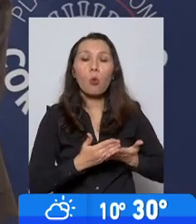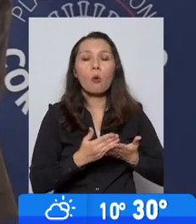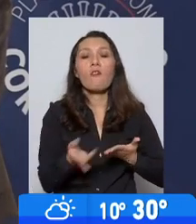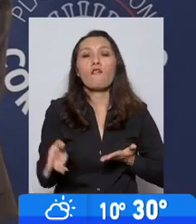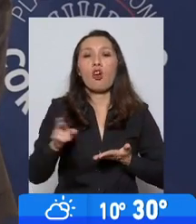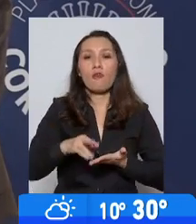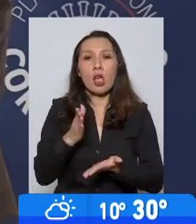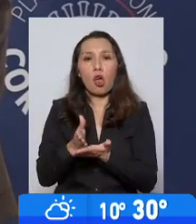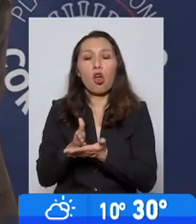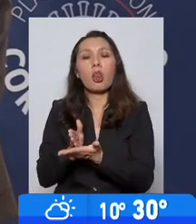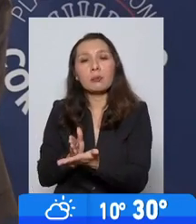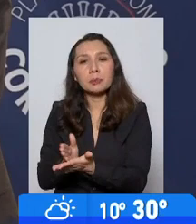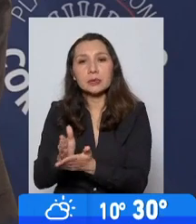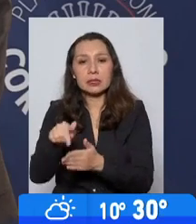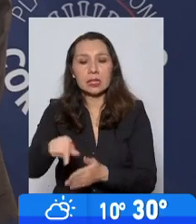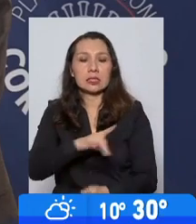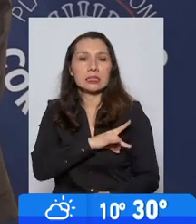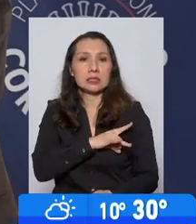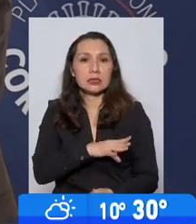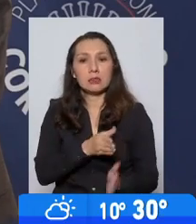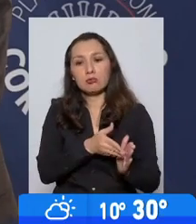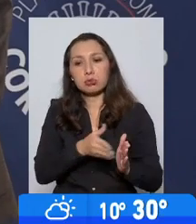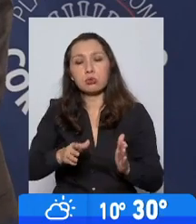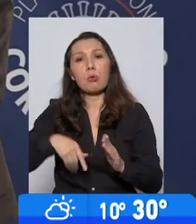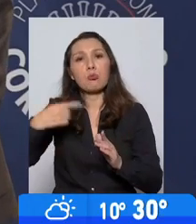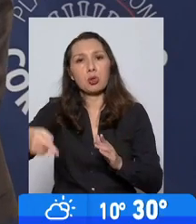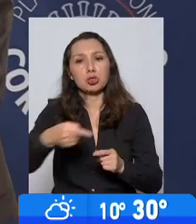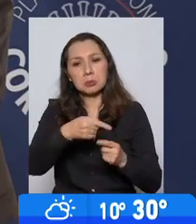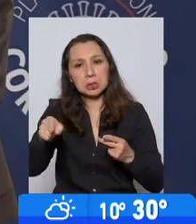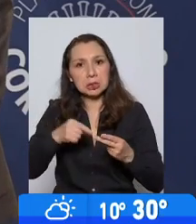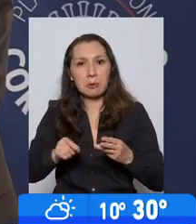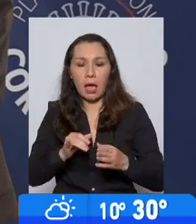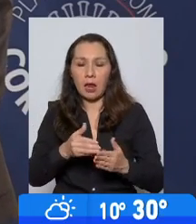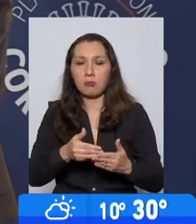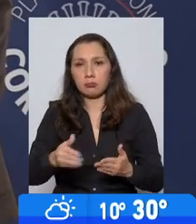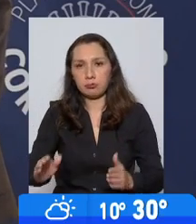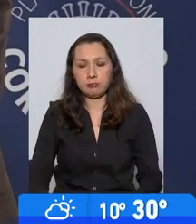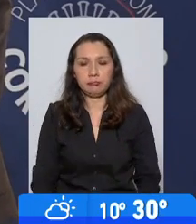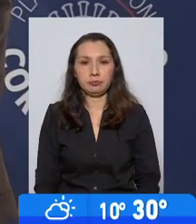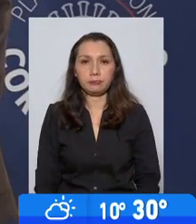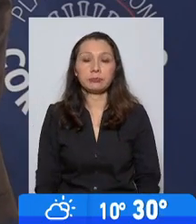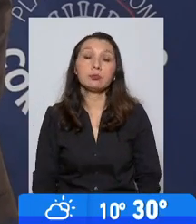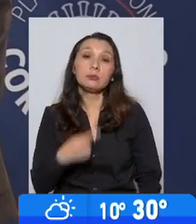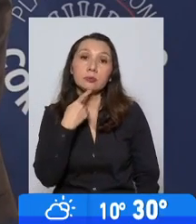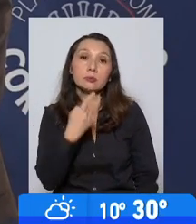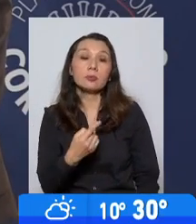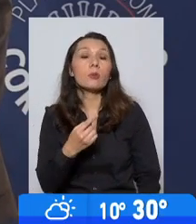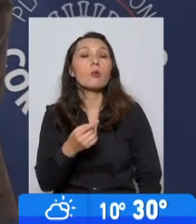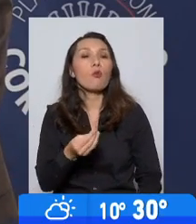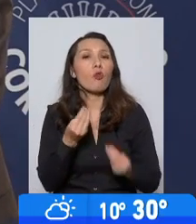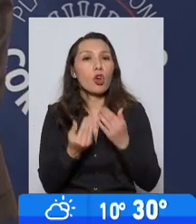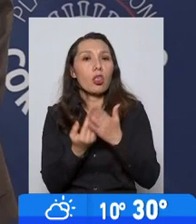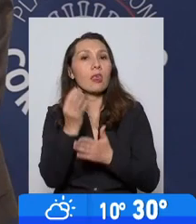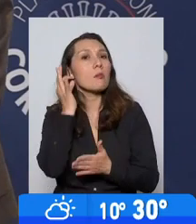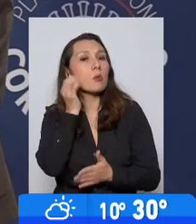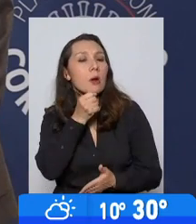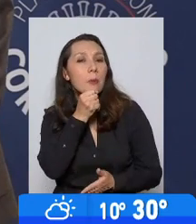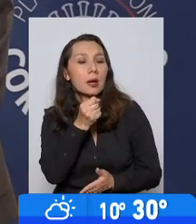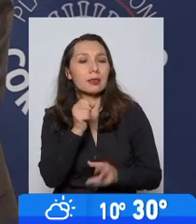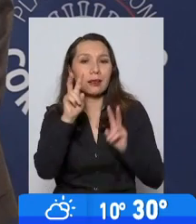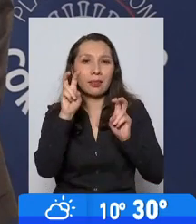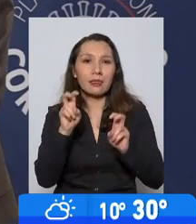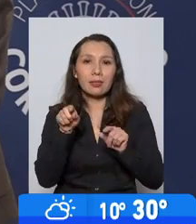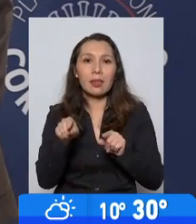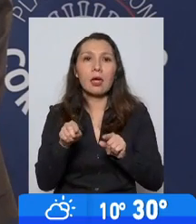la actividad escolar en nuestro país durante las próximas semanas. Ministro, buenos días. Preguntarle sobre